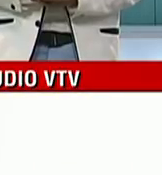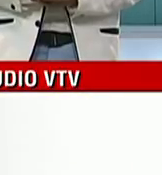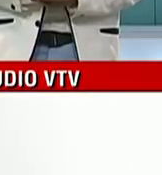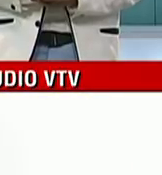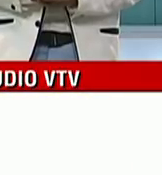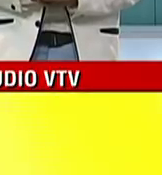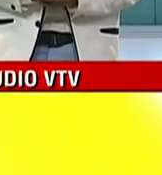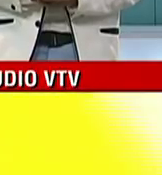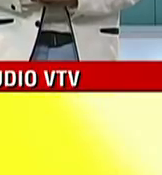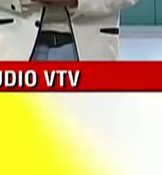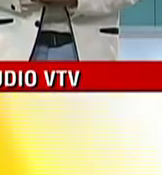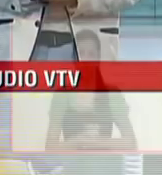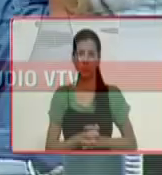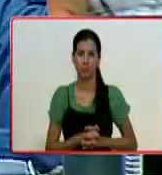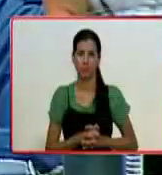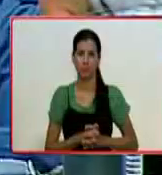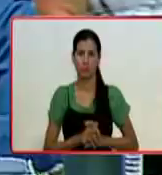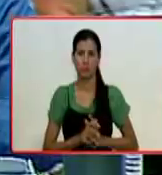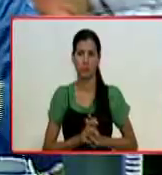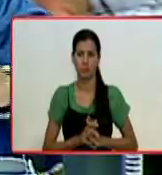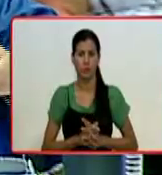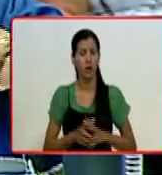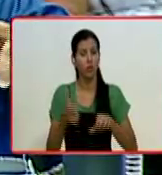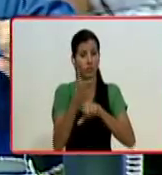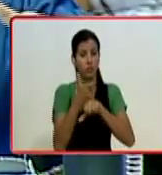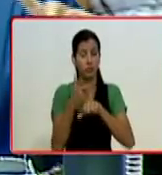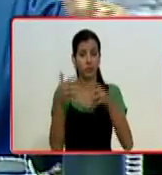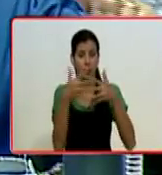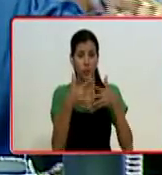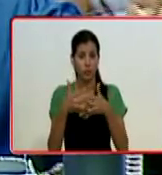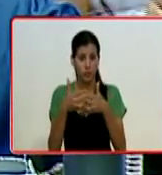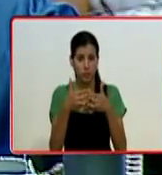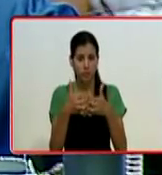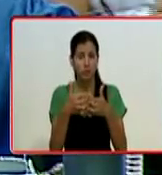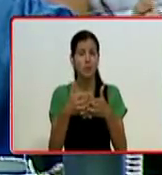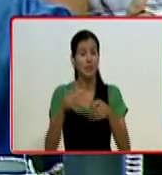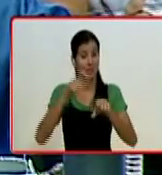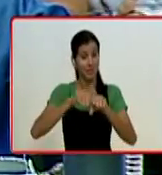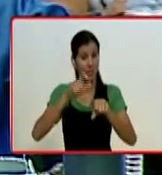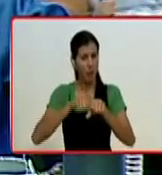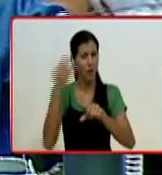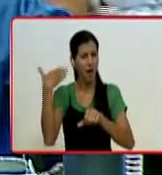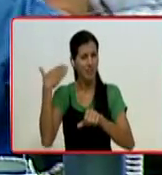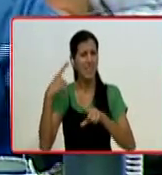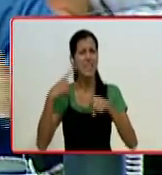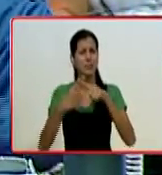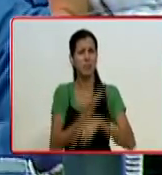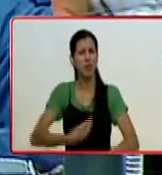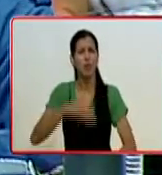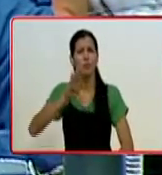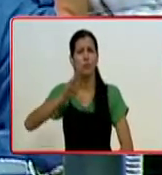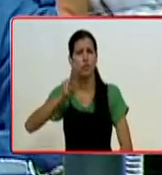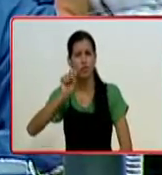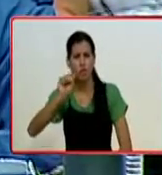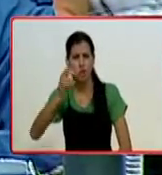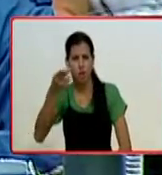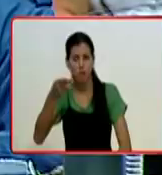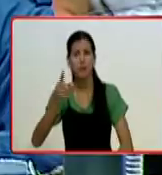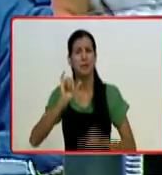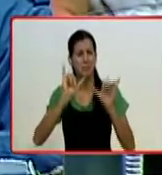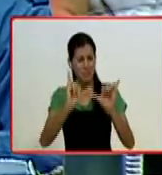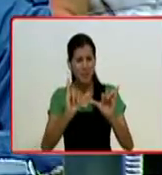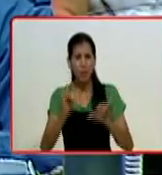La Embajada de Estados Unidos y el Imperio, en tiempos de George Bush y la derecha venezolana, los